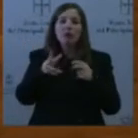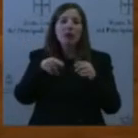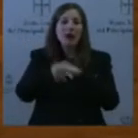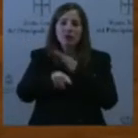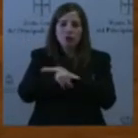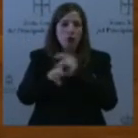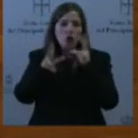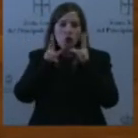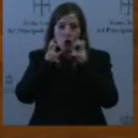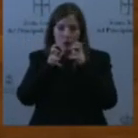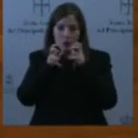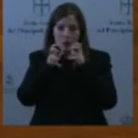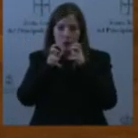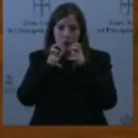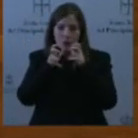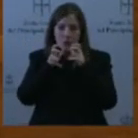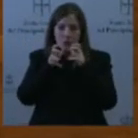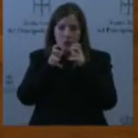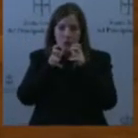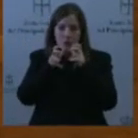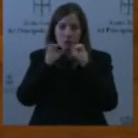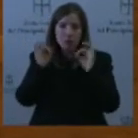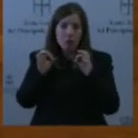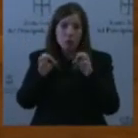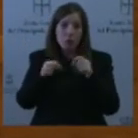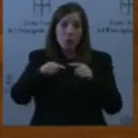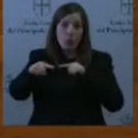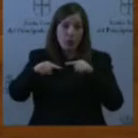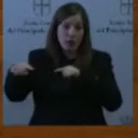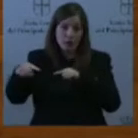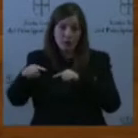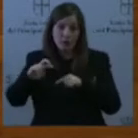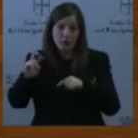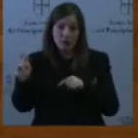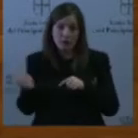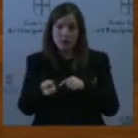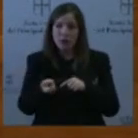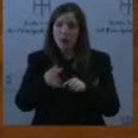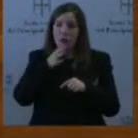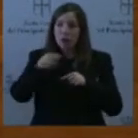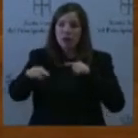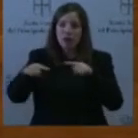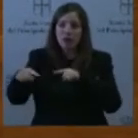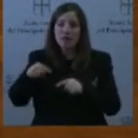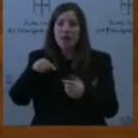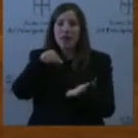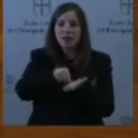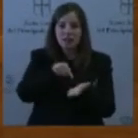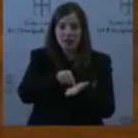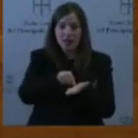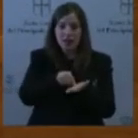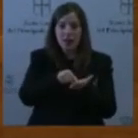las sucesivas directivas. Unas directivas que, mientras exigen echar a la calle a cientos de trabajadores